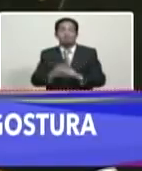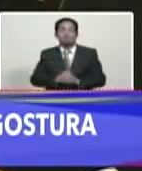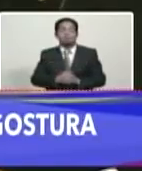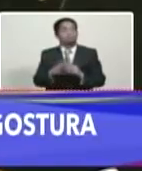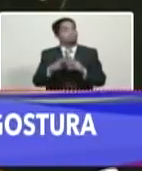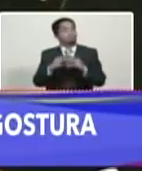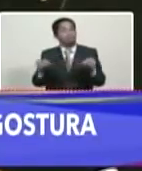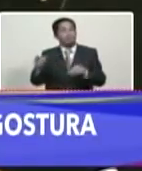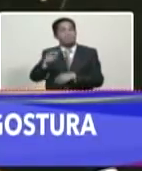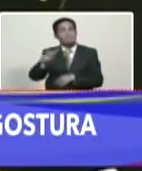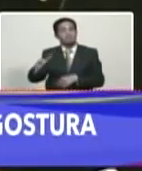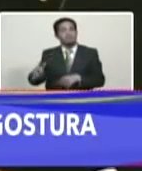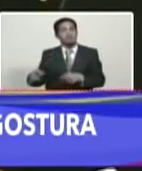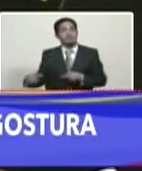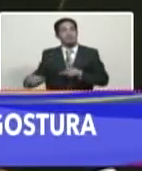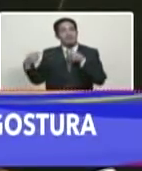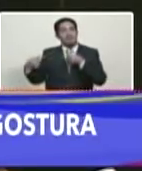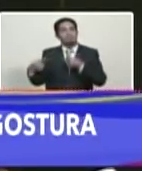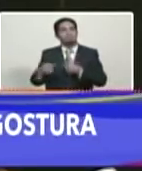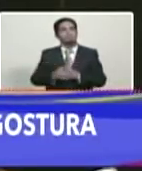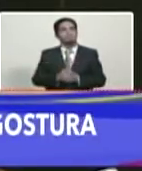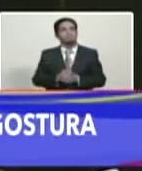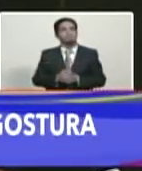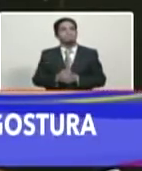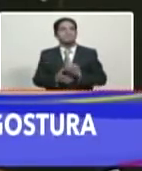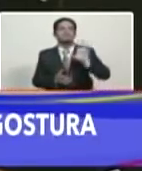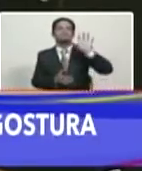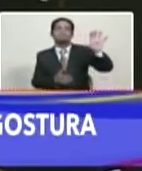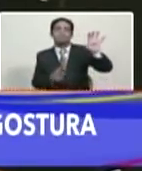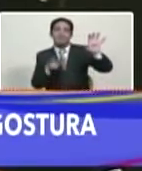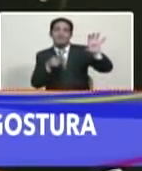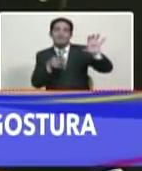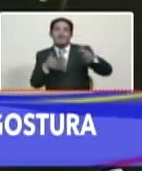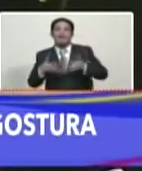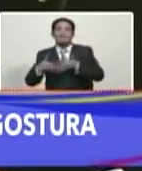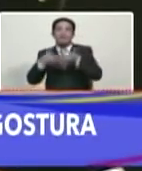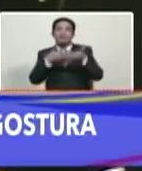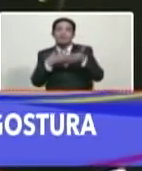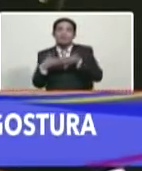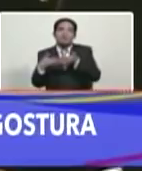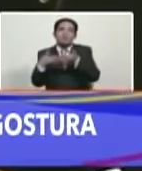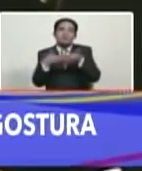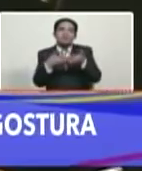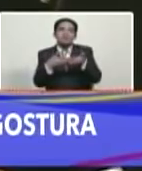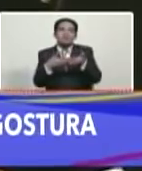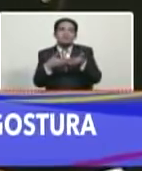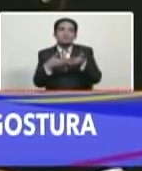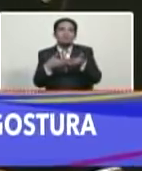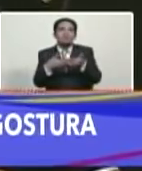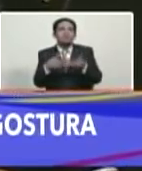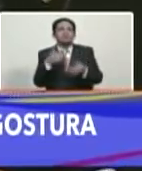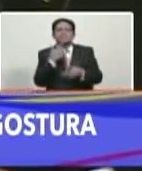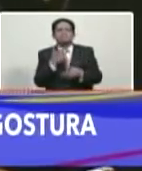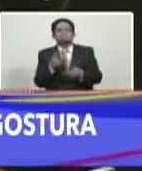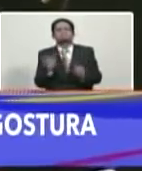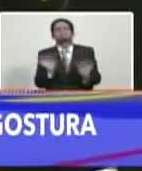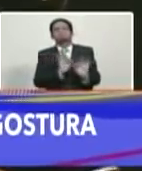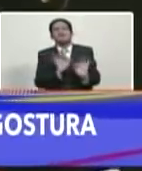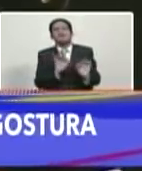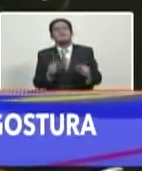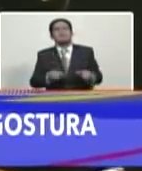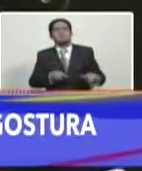todos. El imperio estadounidense ha dado la orden de nada de diálogo, cero diálogo. Es un